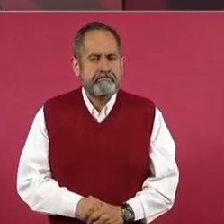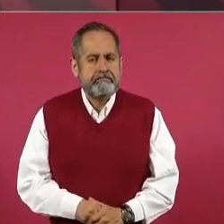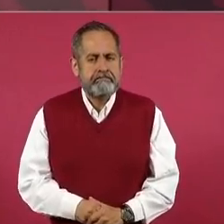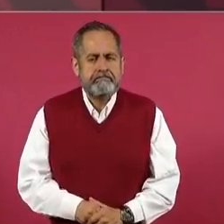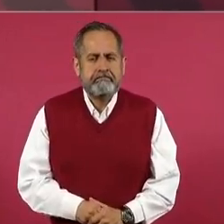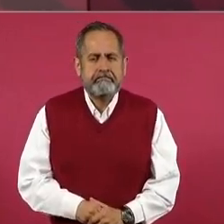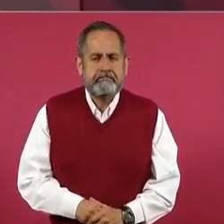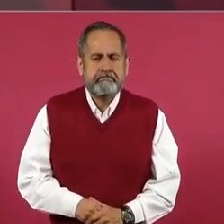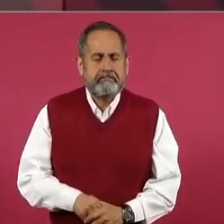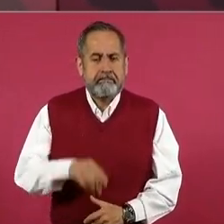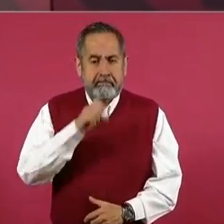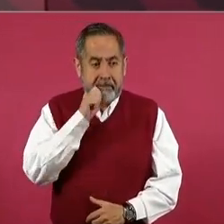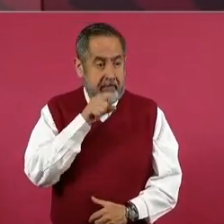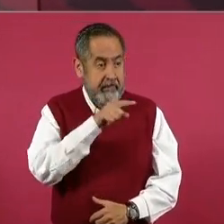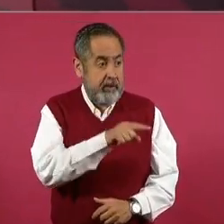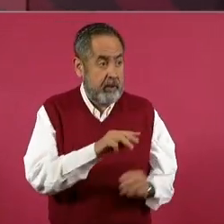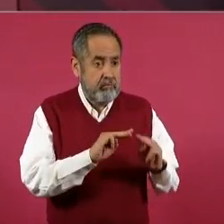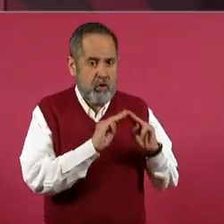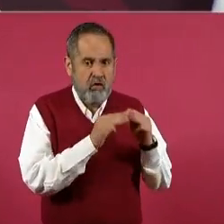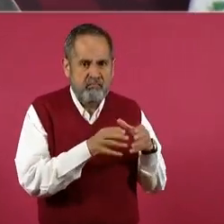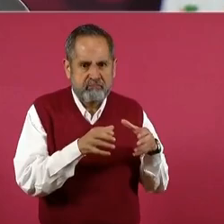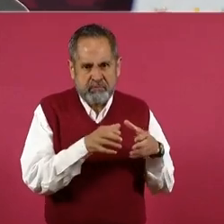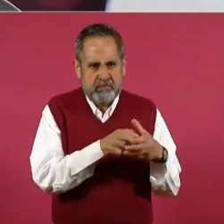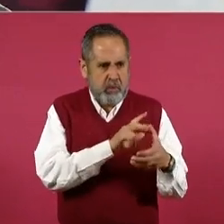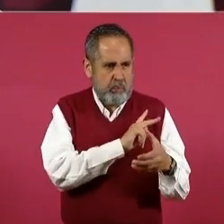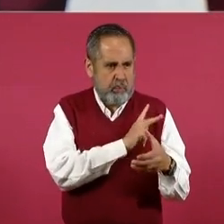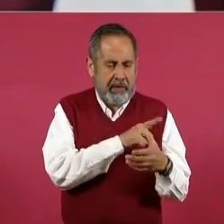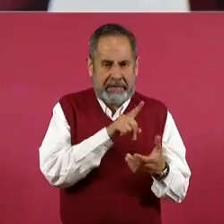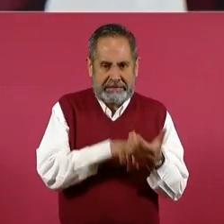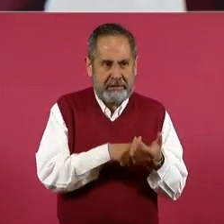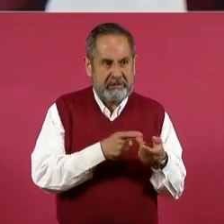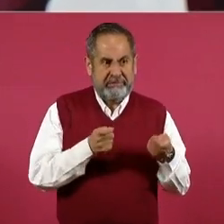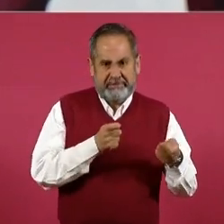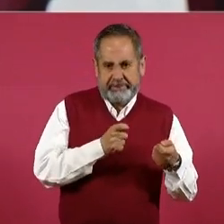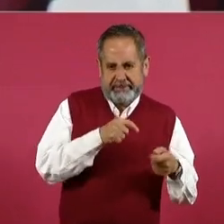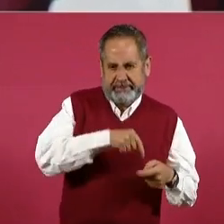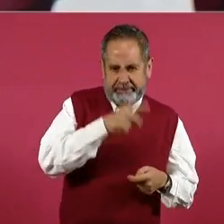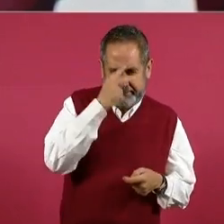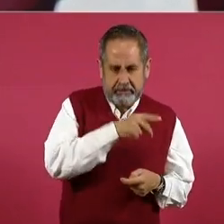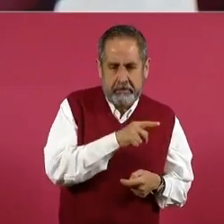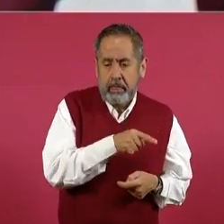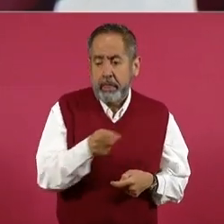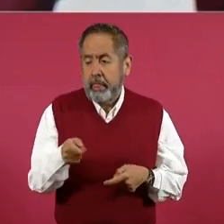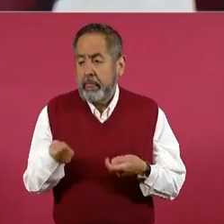los de la mafia del poder en el país como